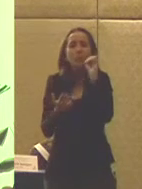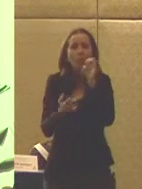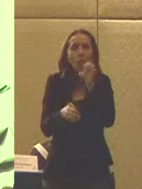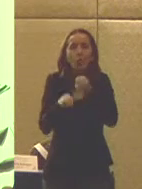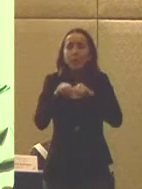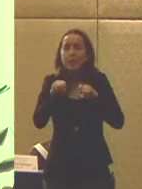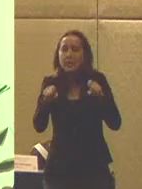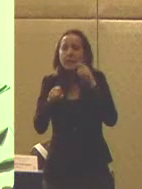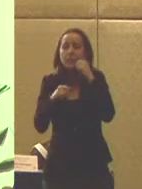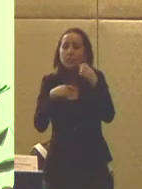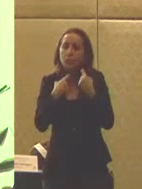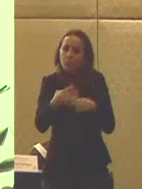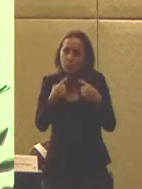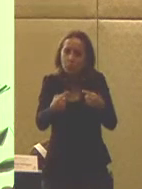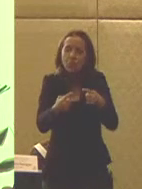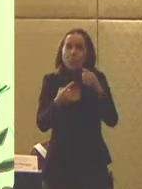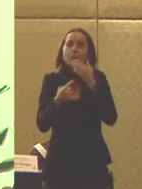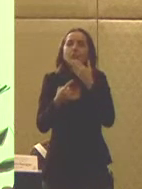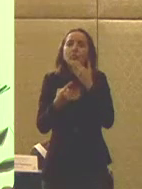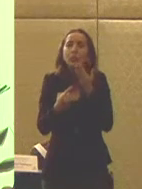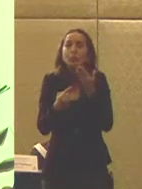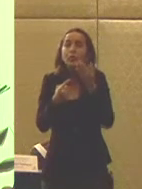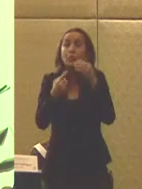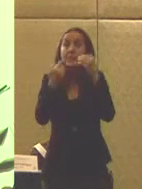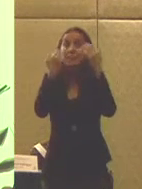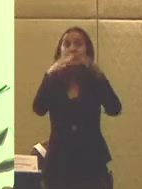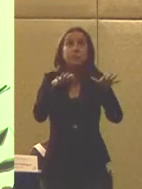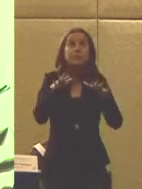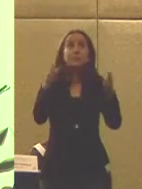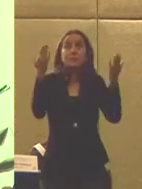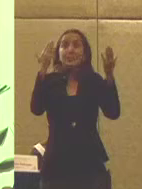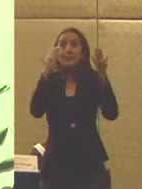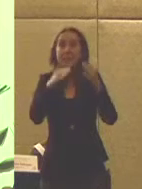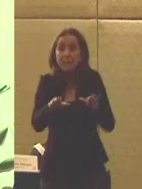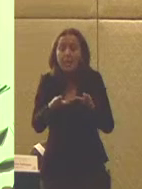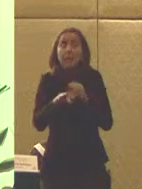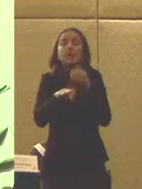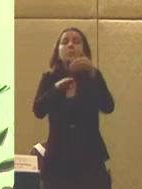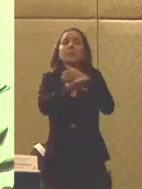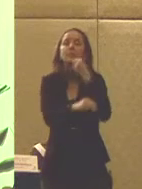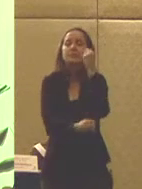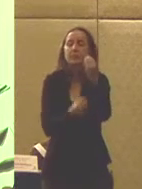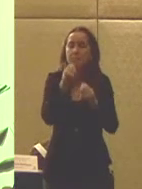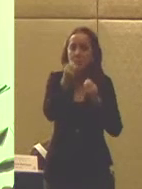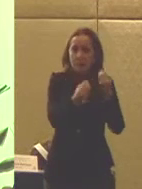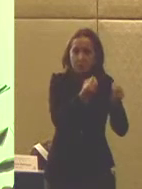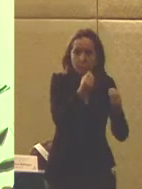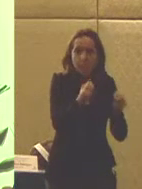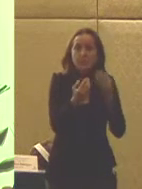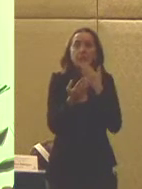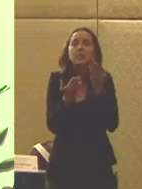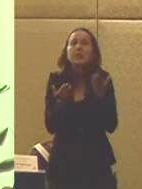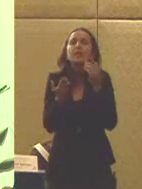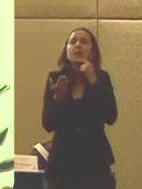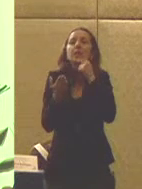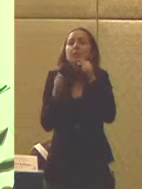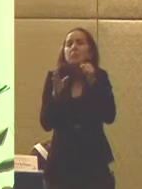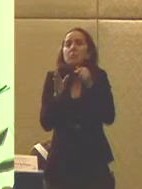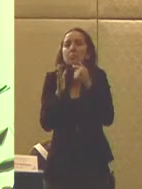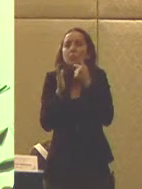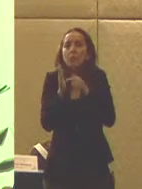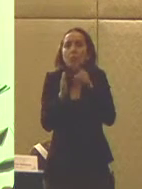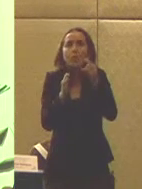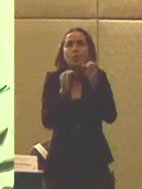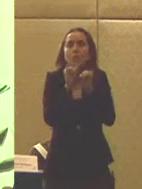reposición de los medios de vida post desastres. Y como les mencionaba, también algunas herramientas cuentan como la inversión pública, la